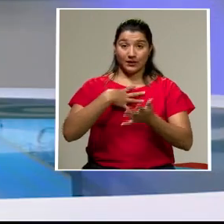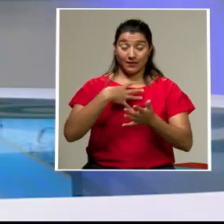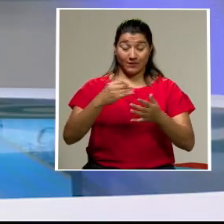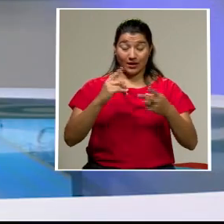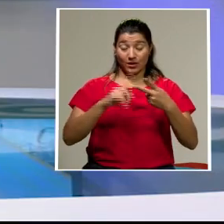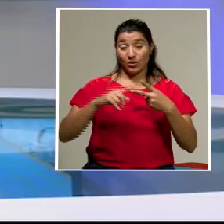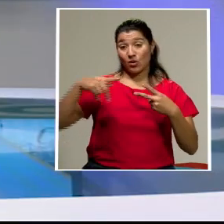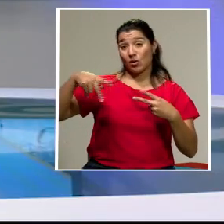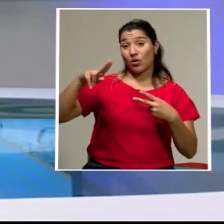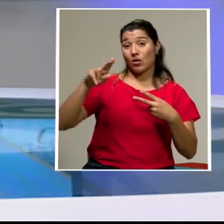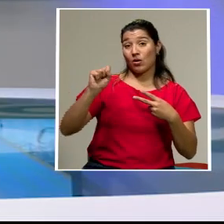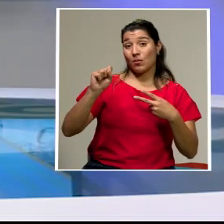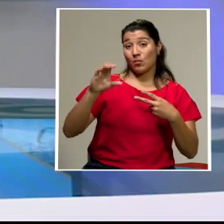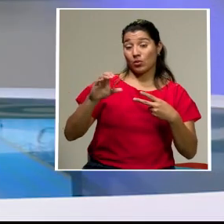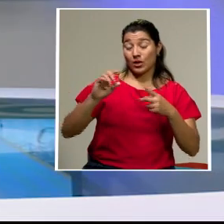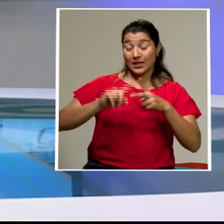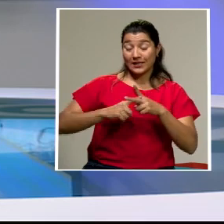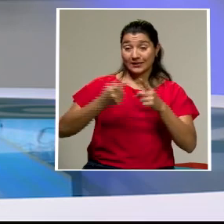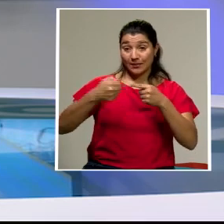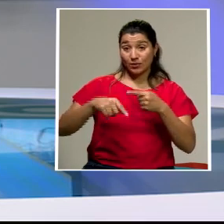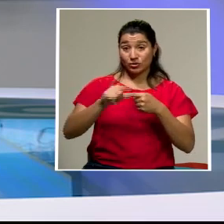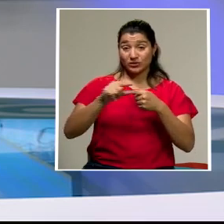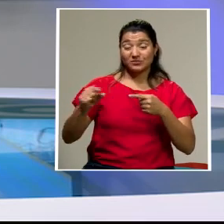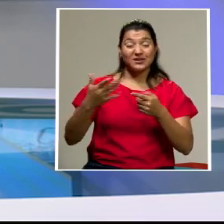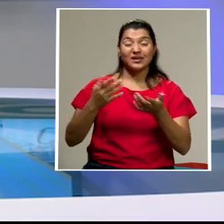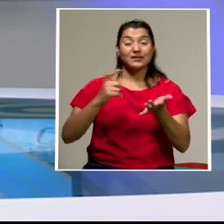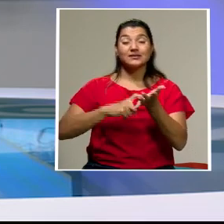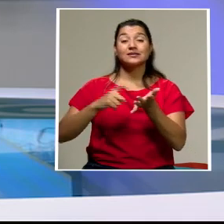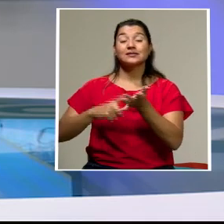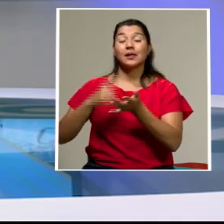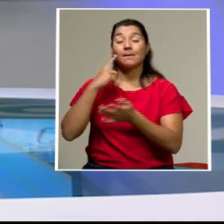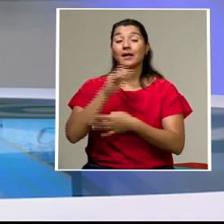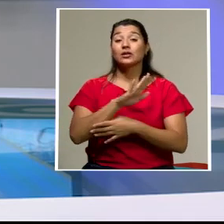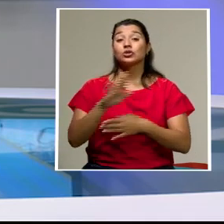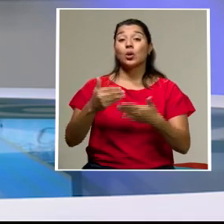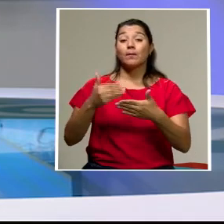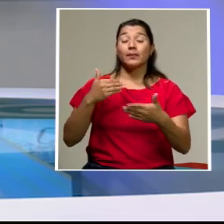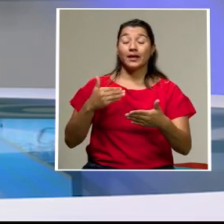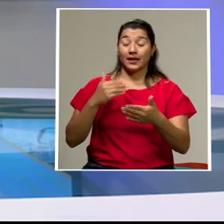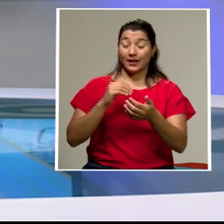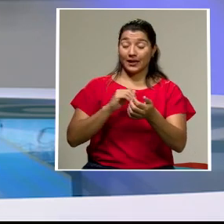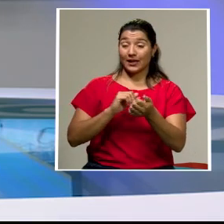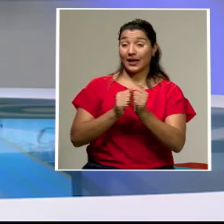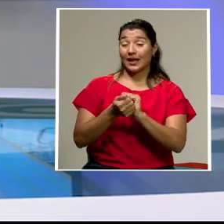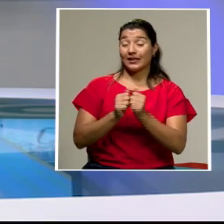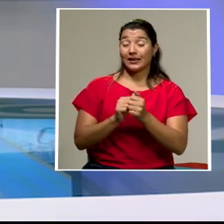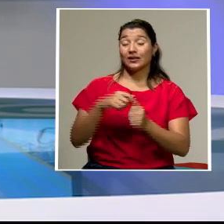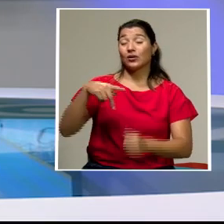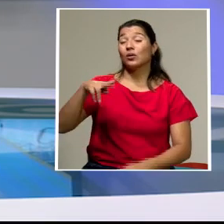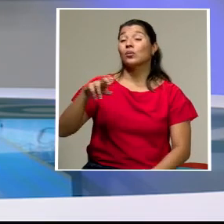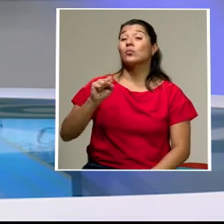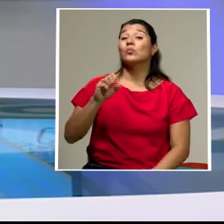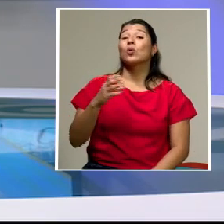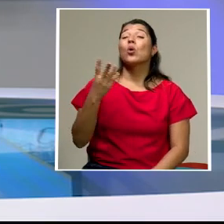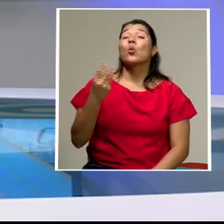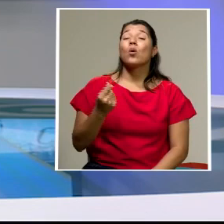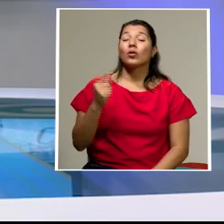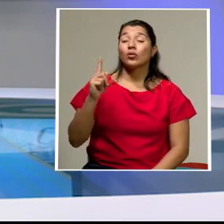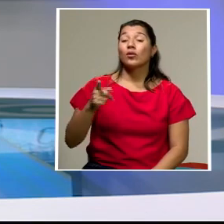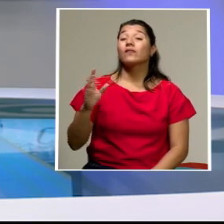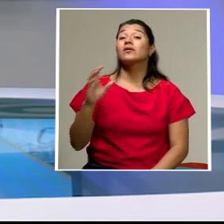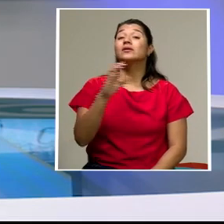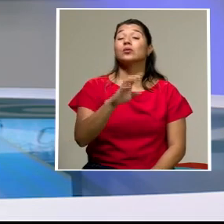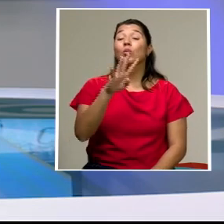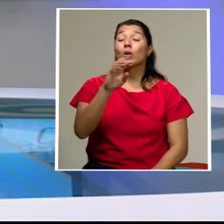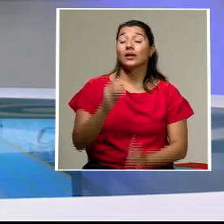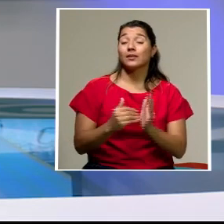Social Cristiana iniciarán la próxima semana las inscripciones de sus precandidatos. En el PUSC, el costo de la inscripción es de 40 millones de colones, mientras